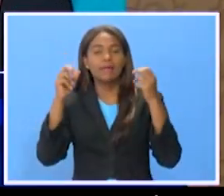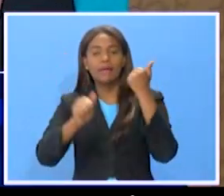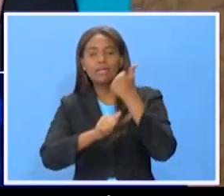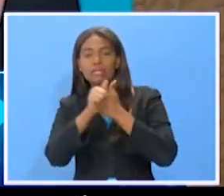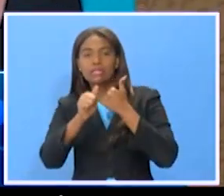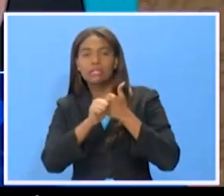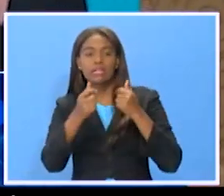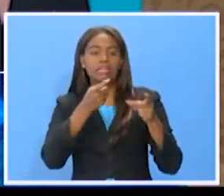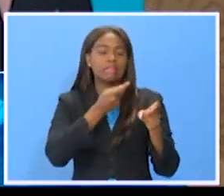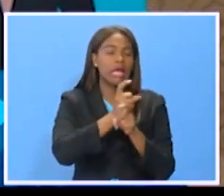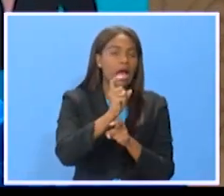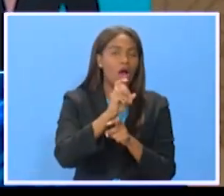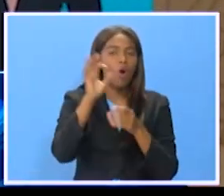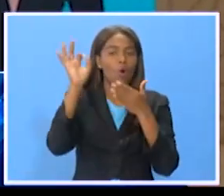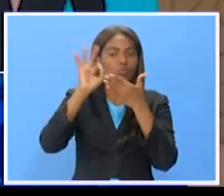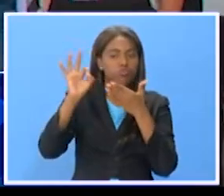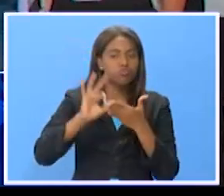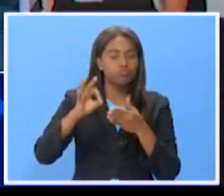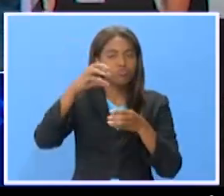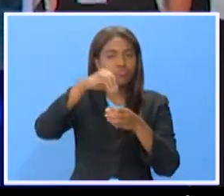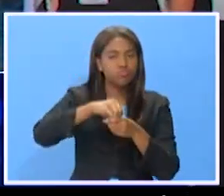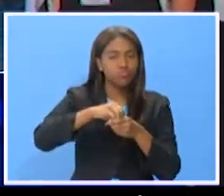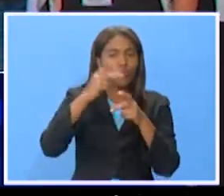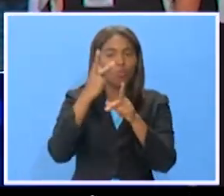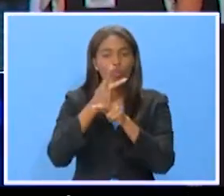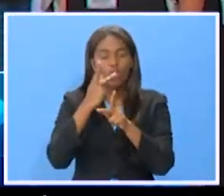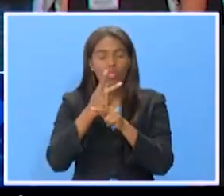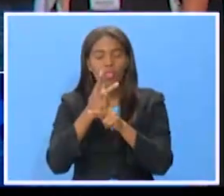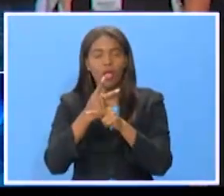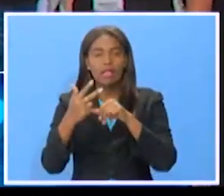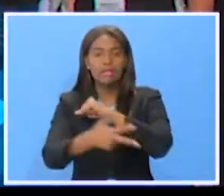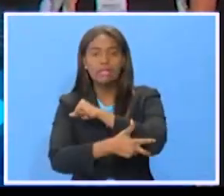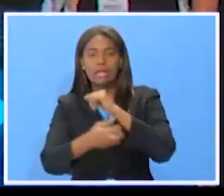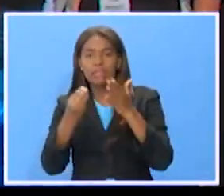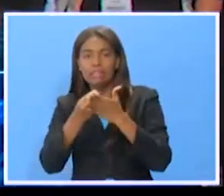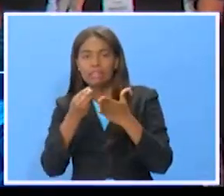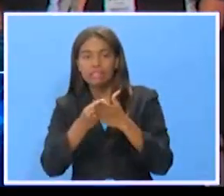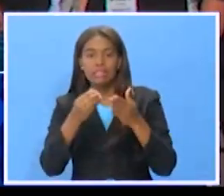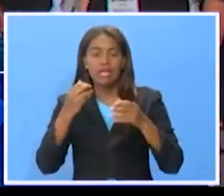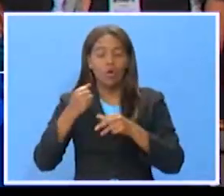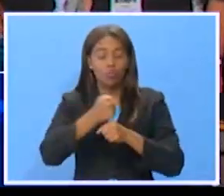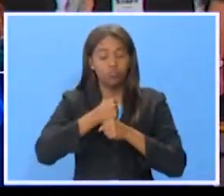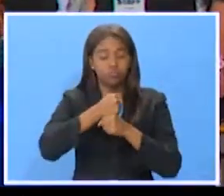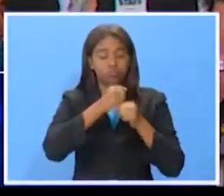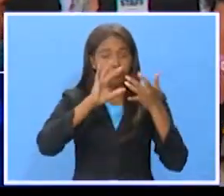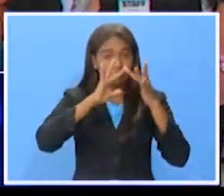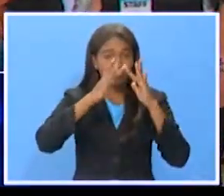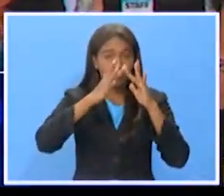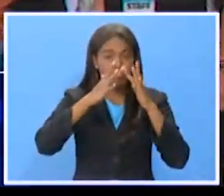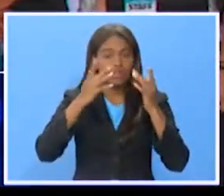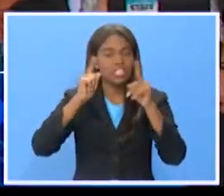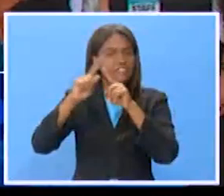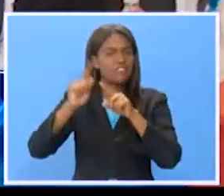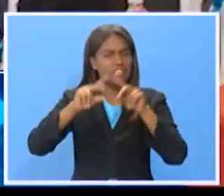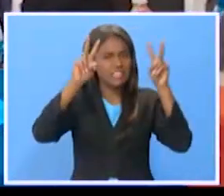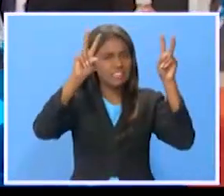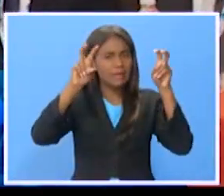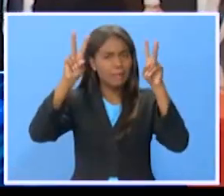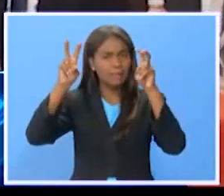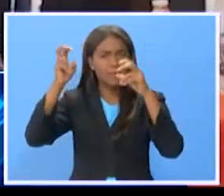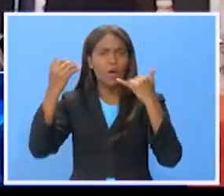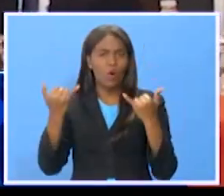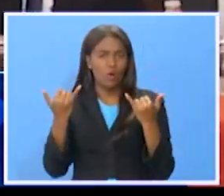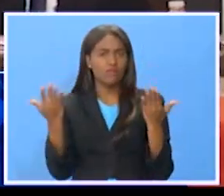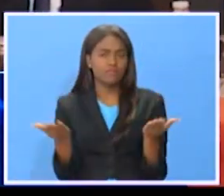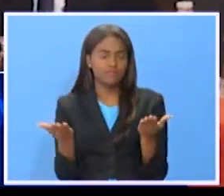riesgos, fraudes, auditoría interna, prevención de lavado, ciberseguridad, fondos de pensiones y otras temáticas de actualidad.